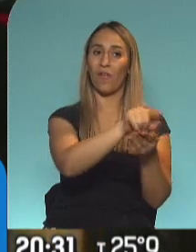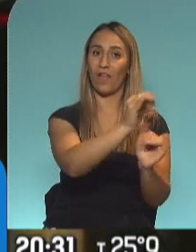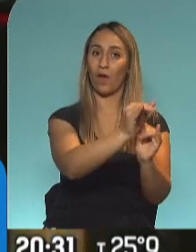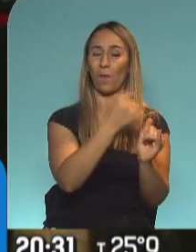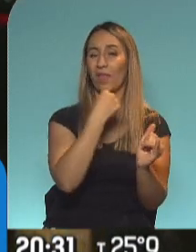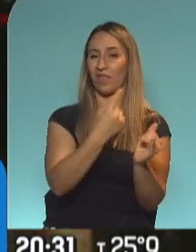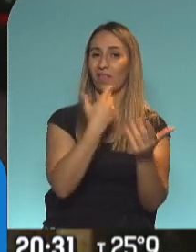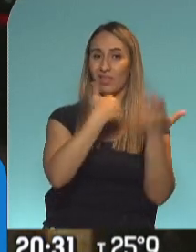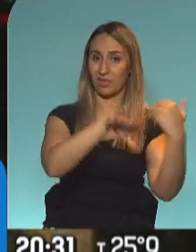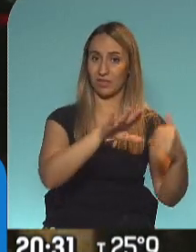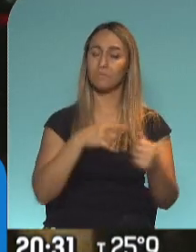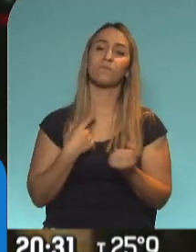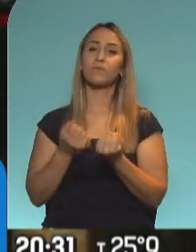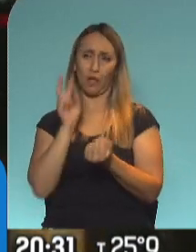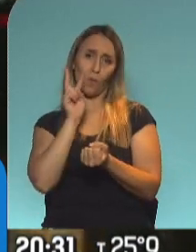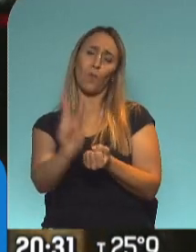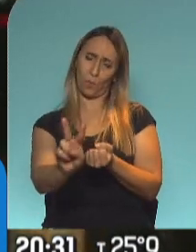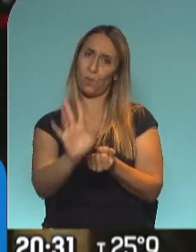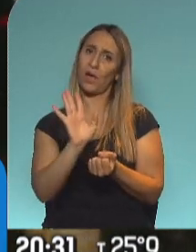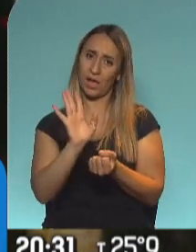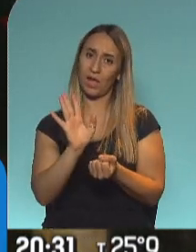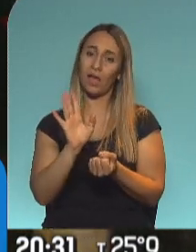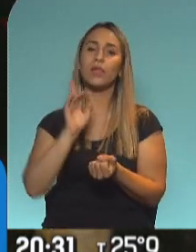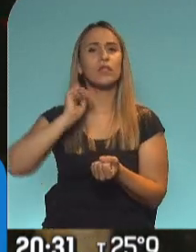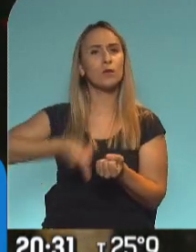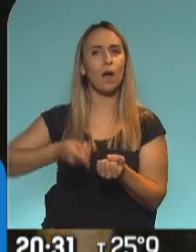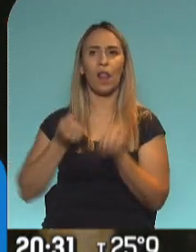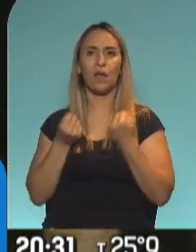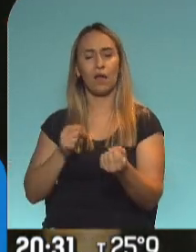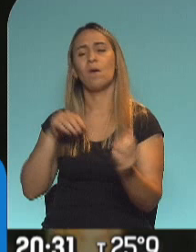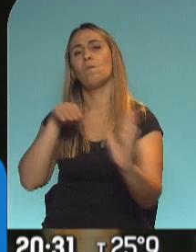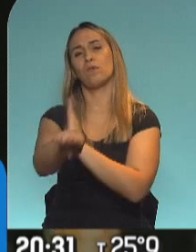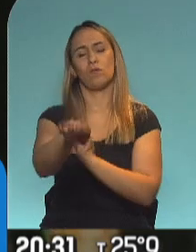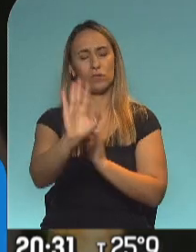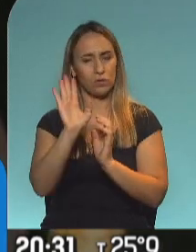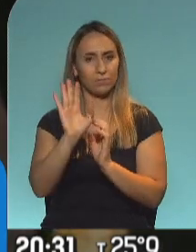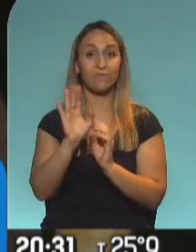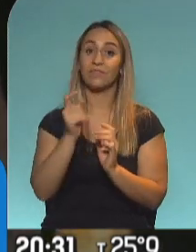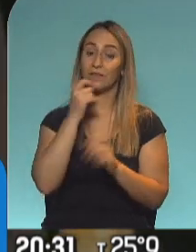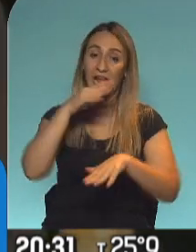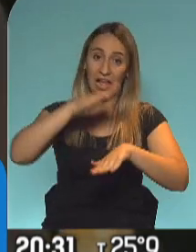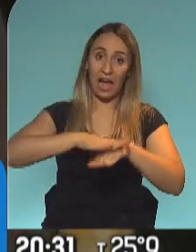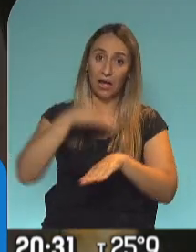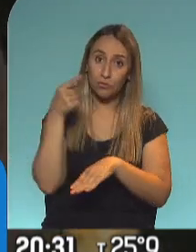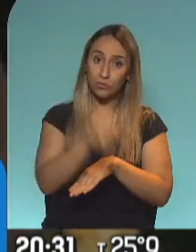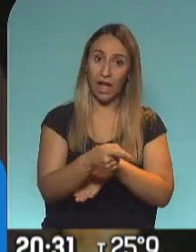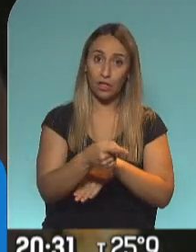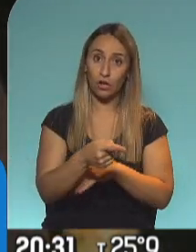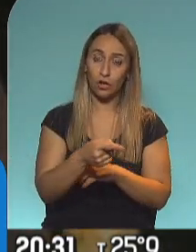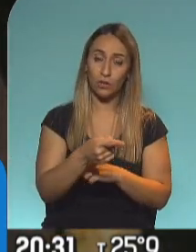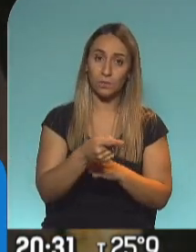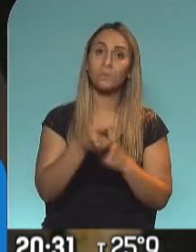existir esto, y no obstante eso siguió adelante imprimiendo velocidad. En tal sentido, si es condenado por este delito, que es una figura doctrinaria